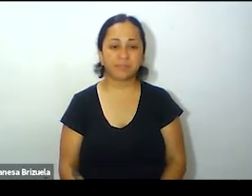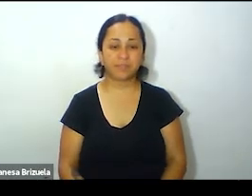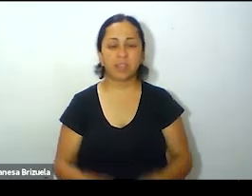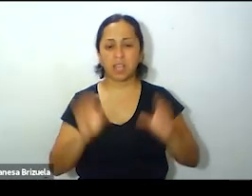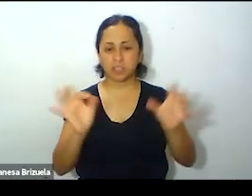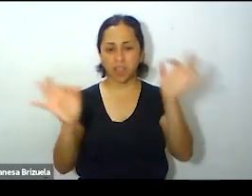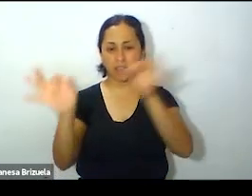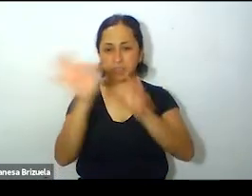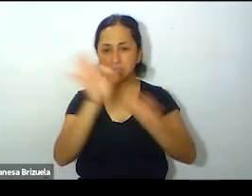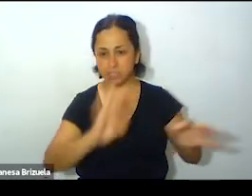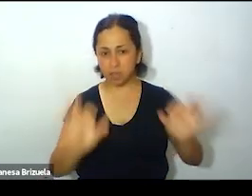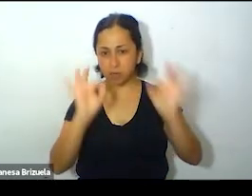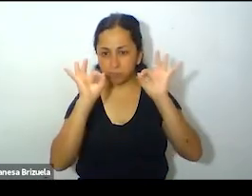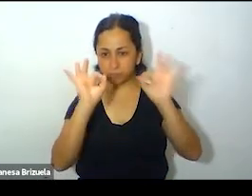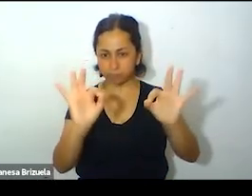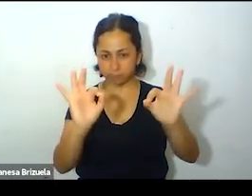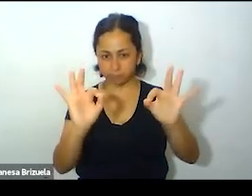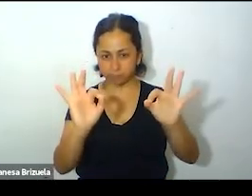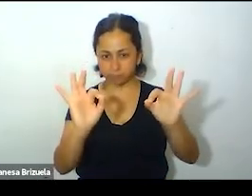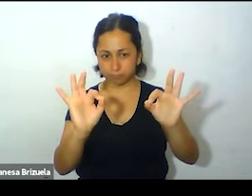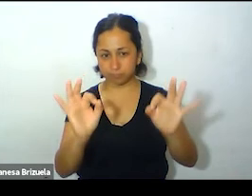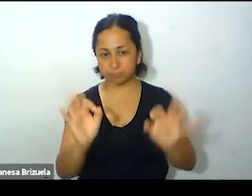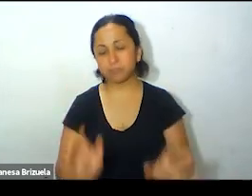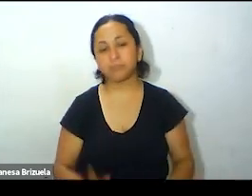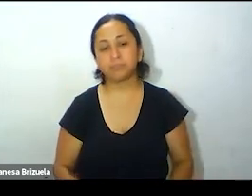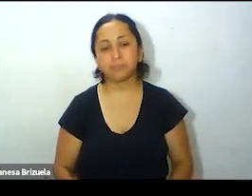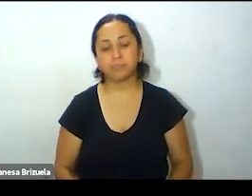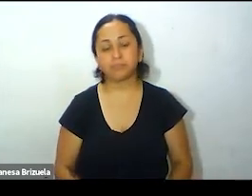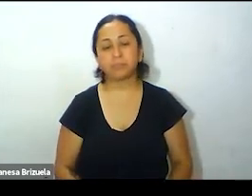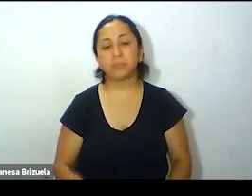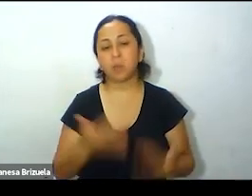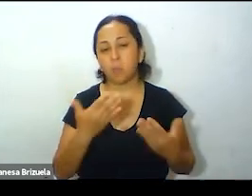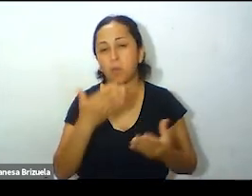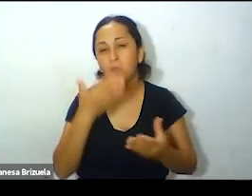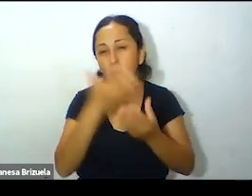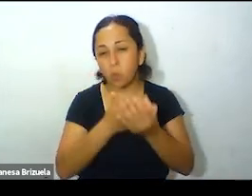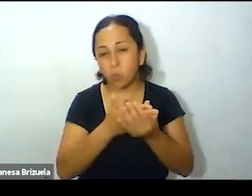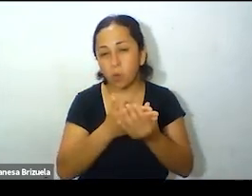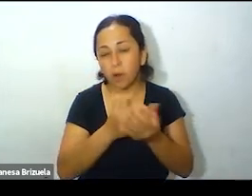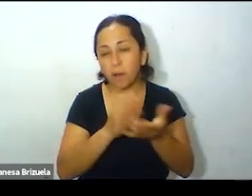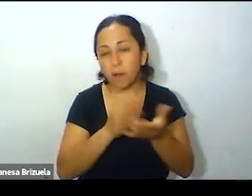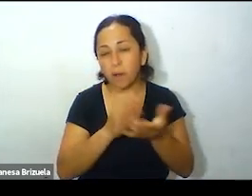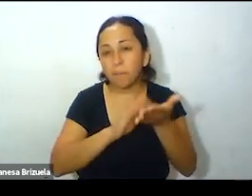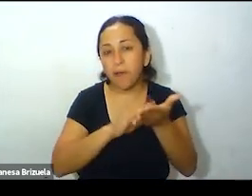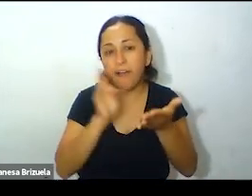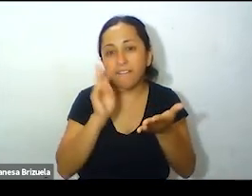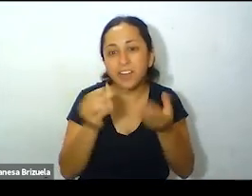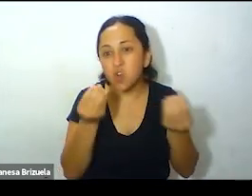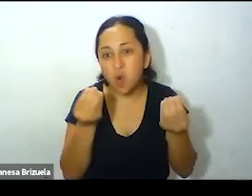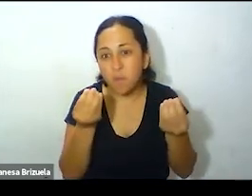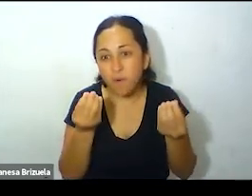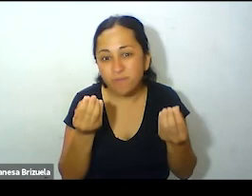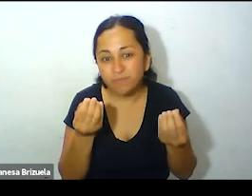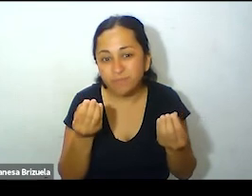Una vez que tenemos el diseño listo, o me parece que puedo guardarme una pruebita para ver